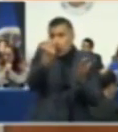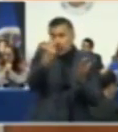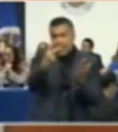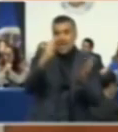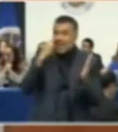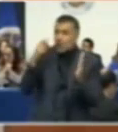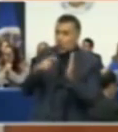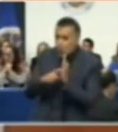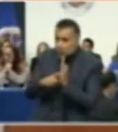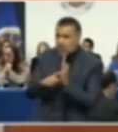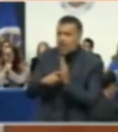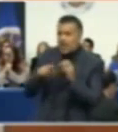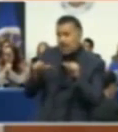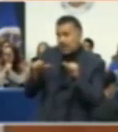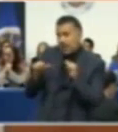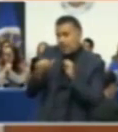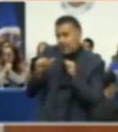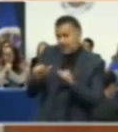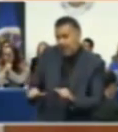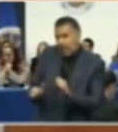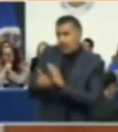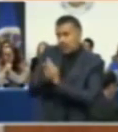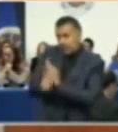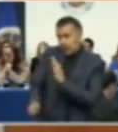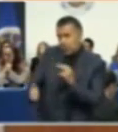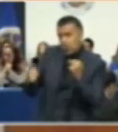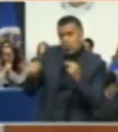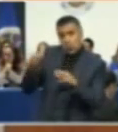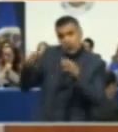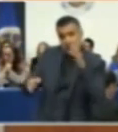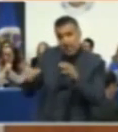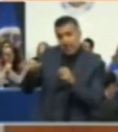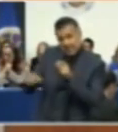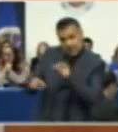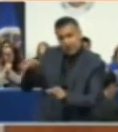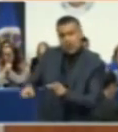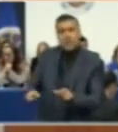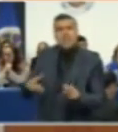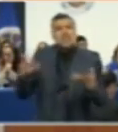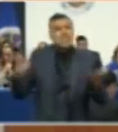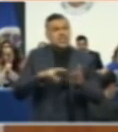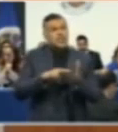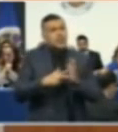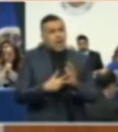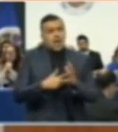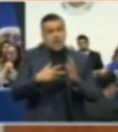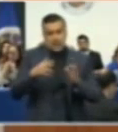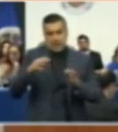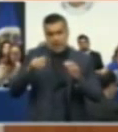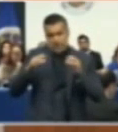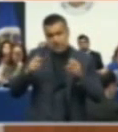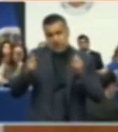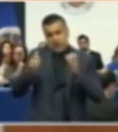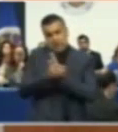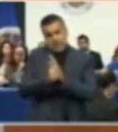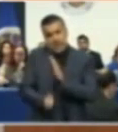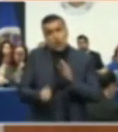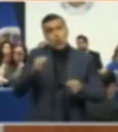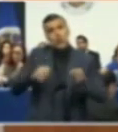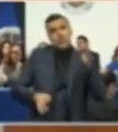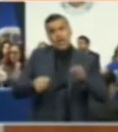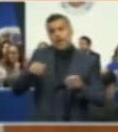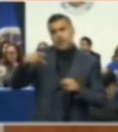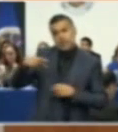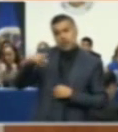que reconoce la capacidad jurídica de estas personas. ¿Qué significa hablar de la capacidad jurídica de las personas con